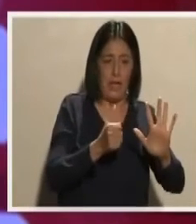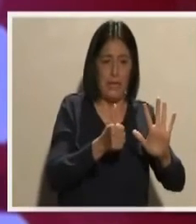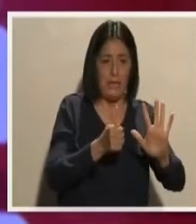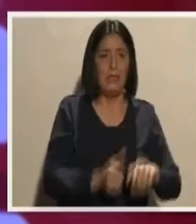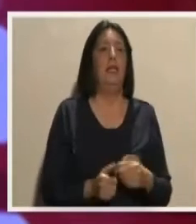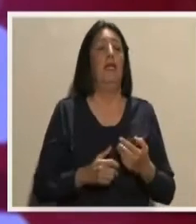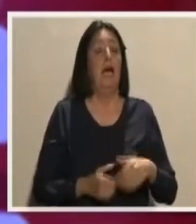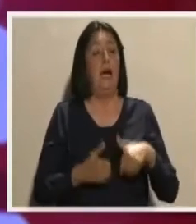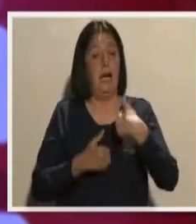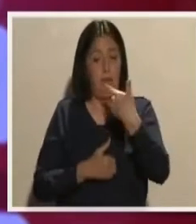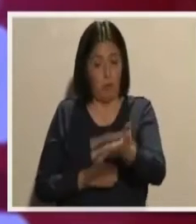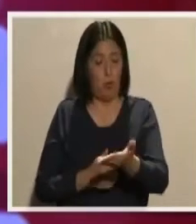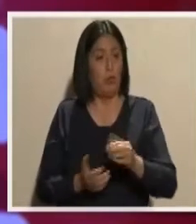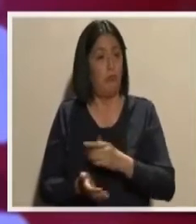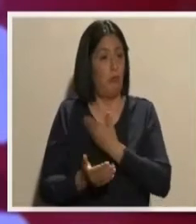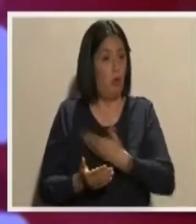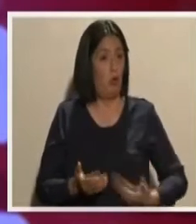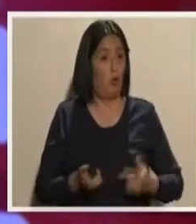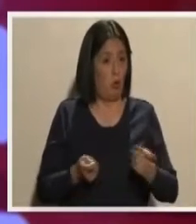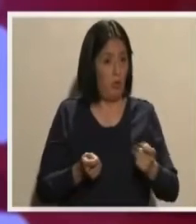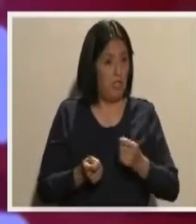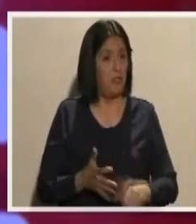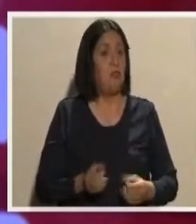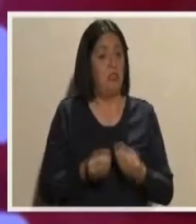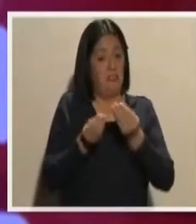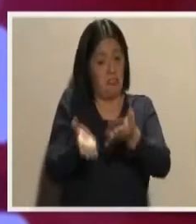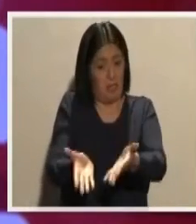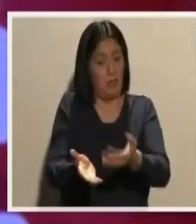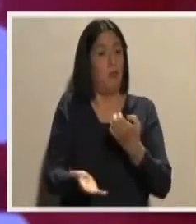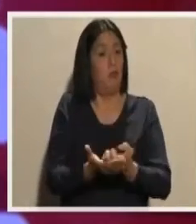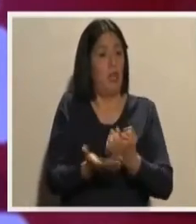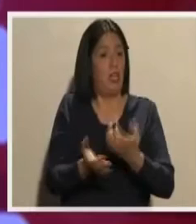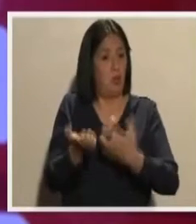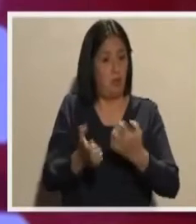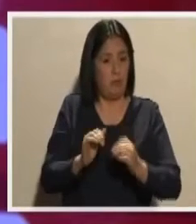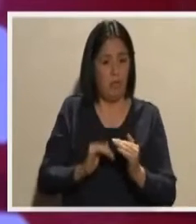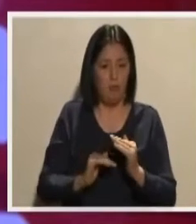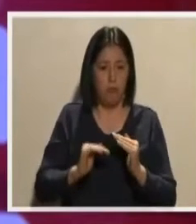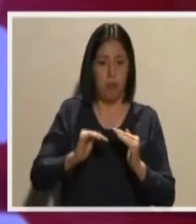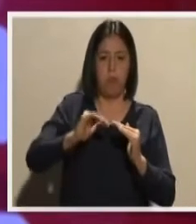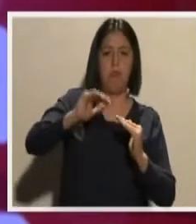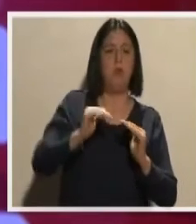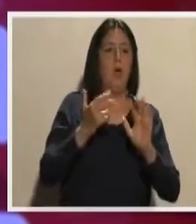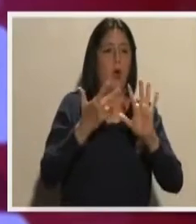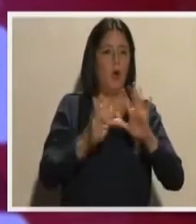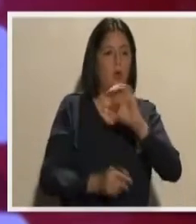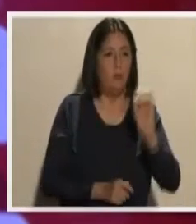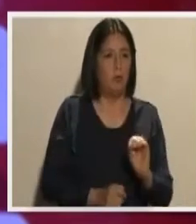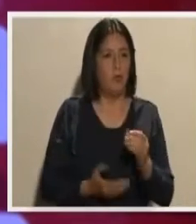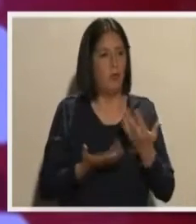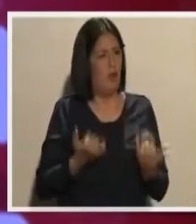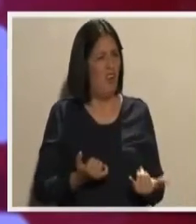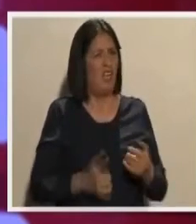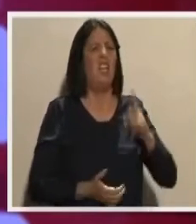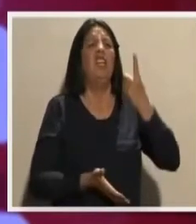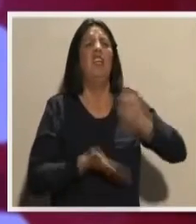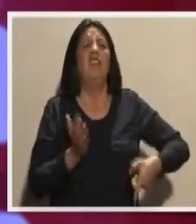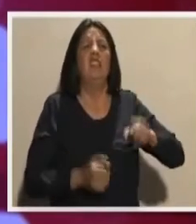siguiente gobierno una economía que crecía casi al 8%. Ahora, ¿qué cosa necesitamos